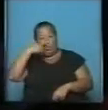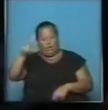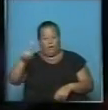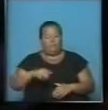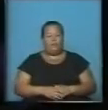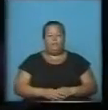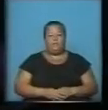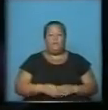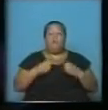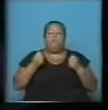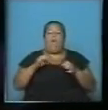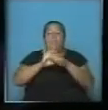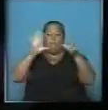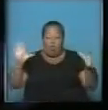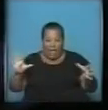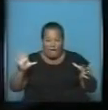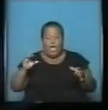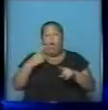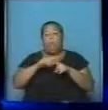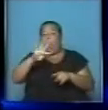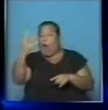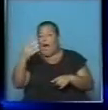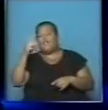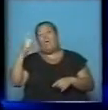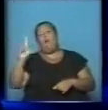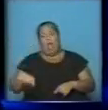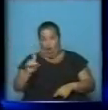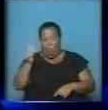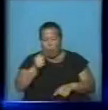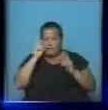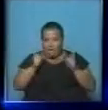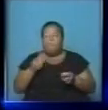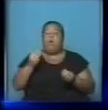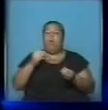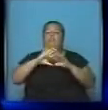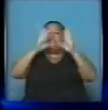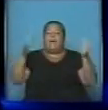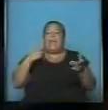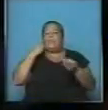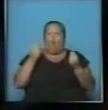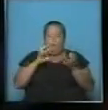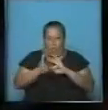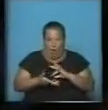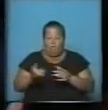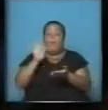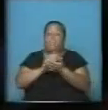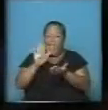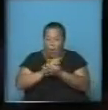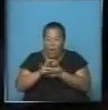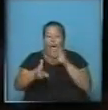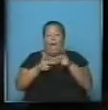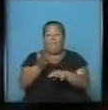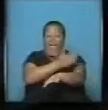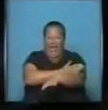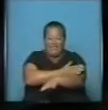tópico, que es fortalecimiento democrático, no por ser el cuarto el menos importante, y tiene que ver con la calidad institucional. Nuevamente, lo que